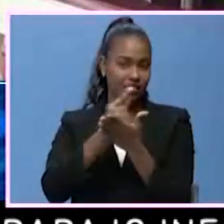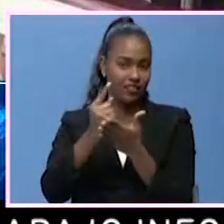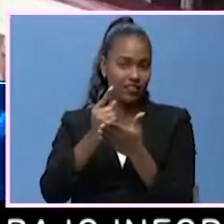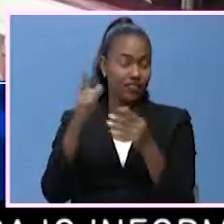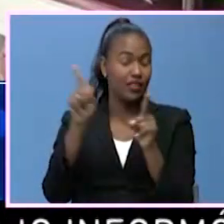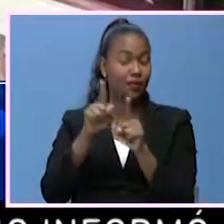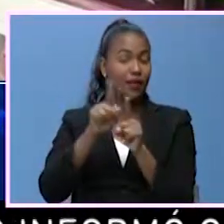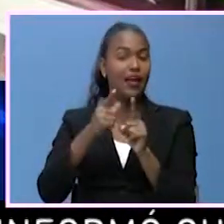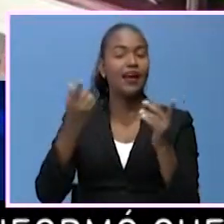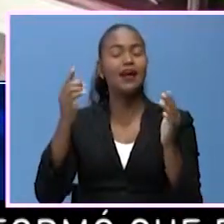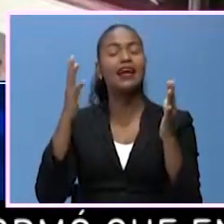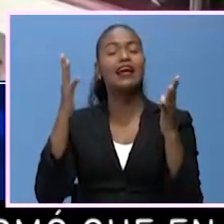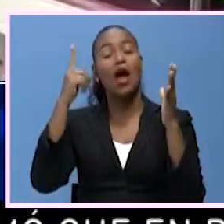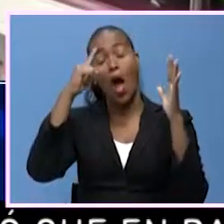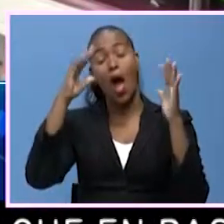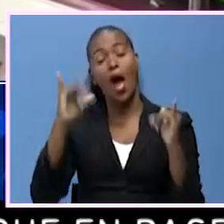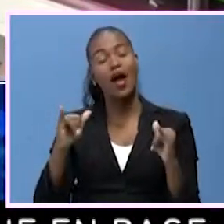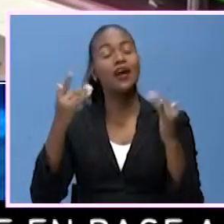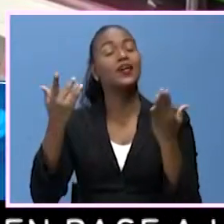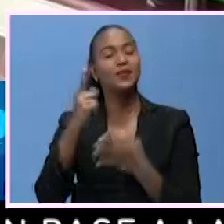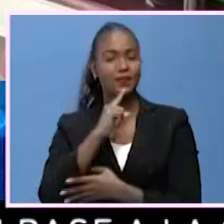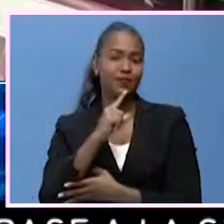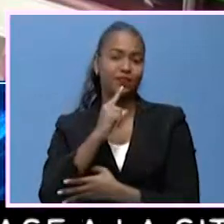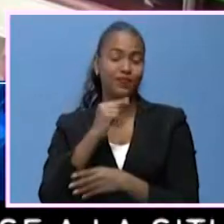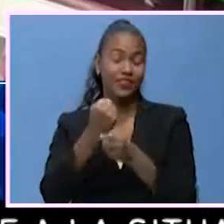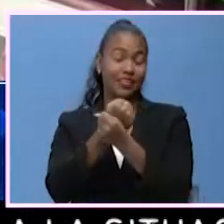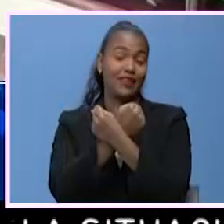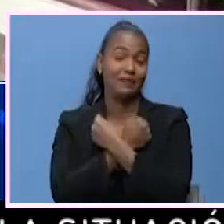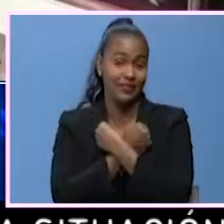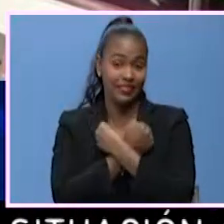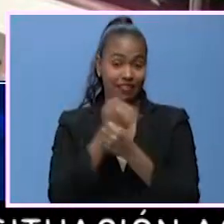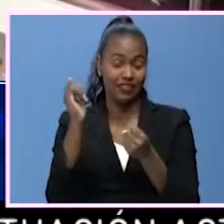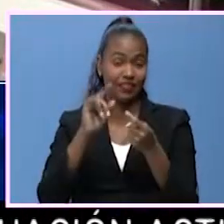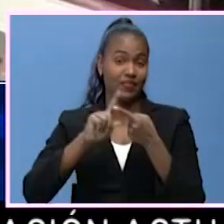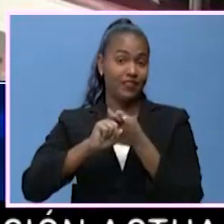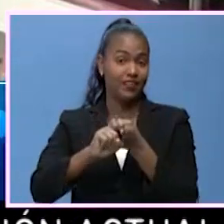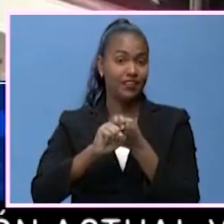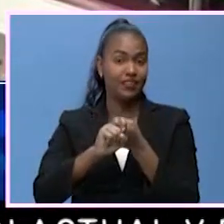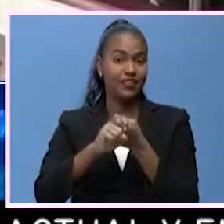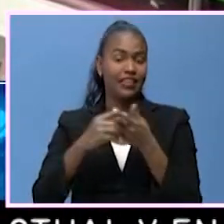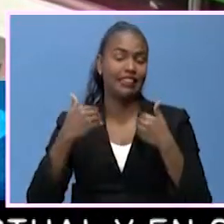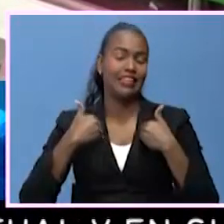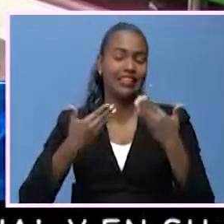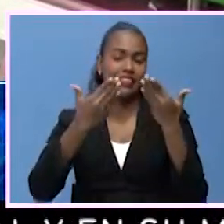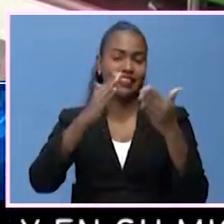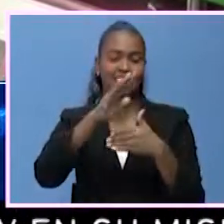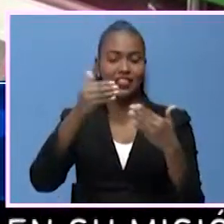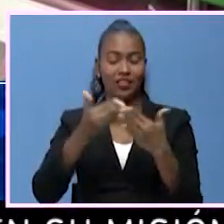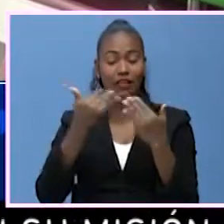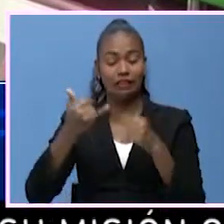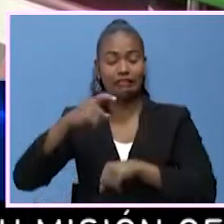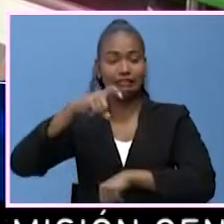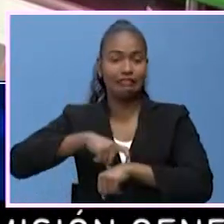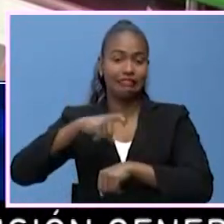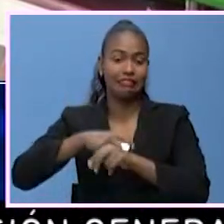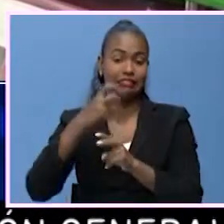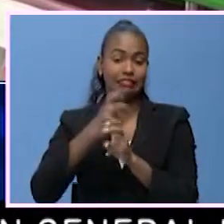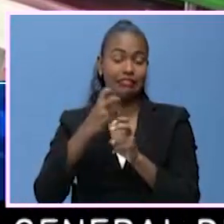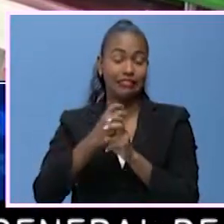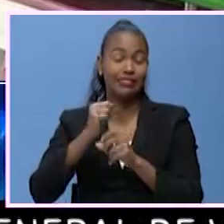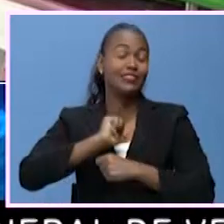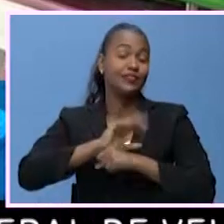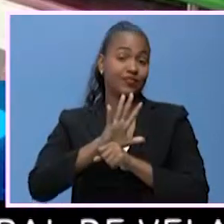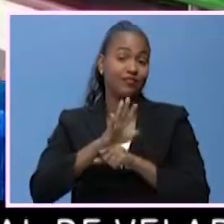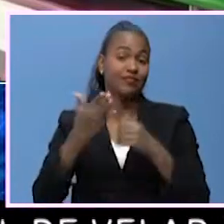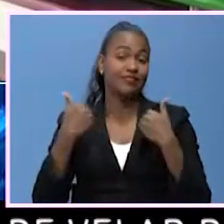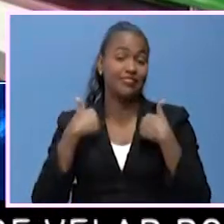y que ojalá que ciertamente sí el amor y la amistad reine, sobre todo en momentos donde la